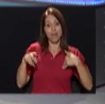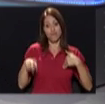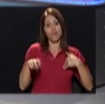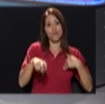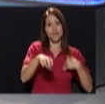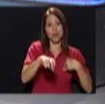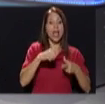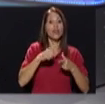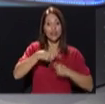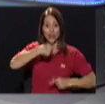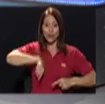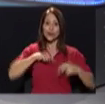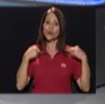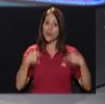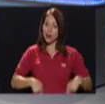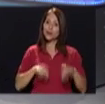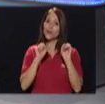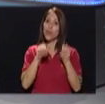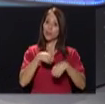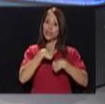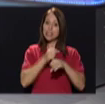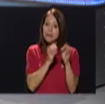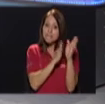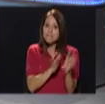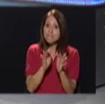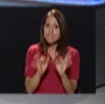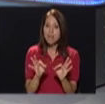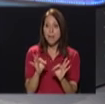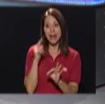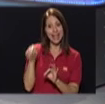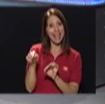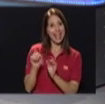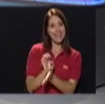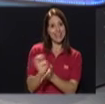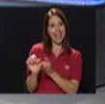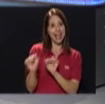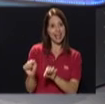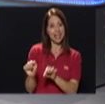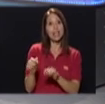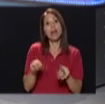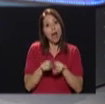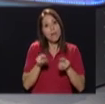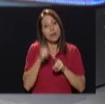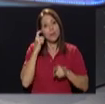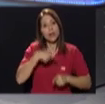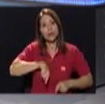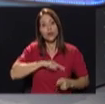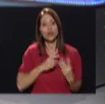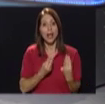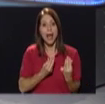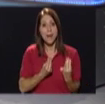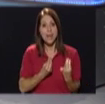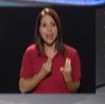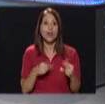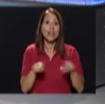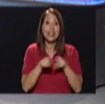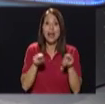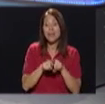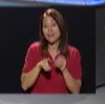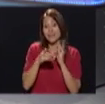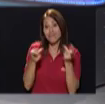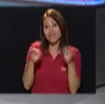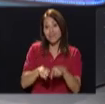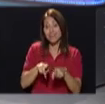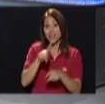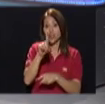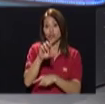podemos hacer en nuestras casas y así evitar que los animales estén entrando. Pues sobre todo porque nos da miedo, y es cierto, o sea, el tema de los zorros